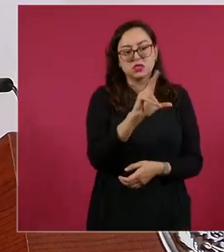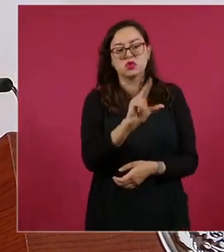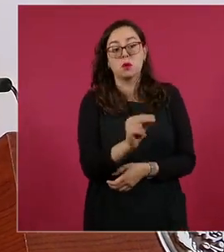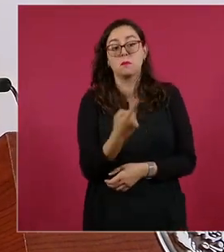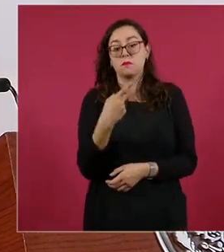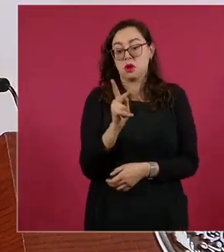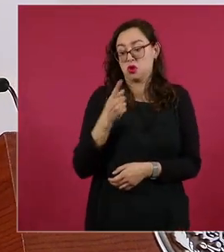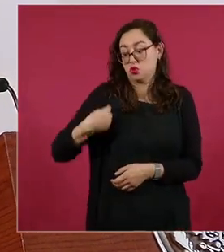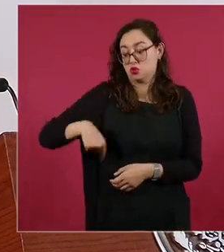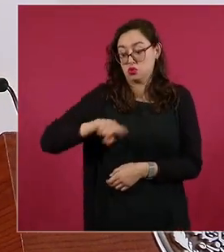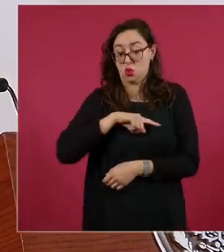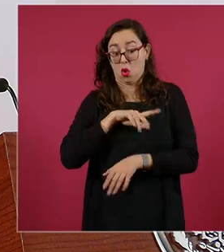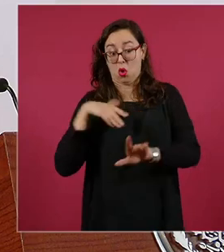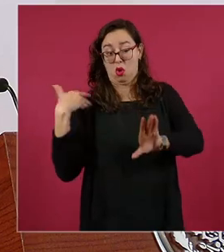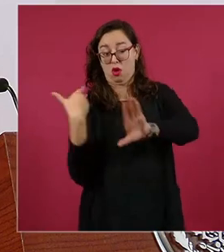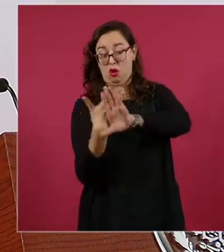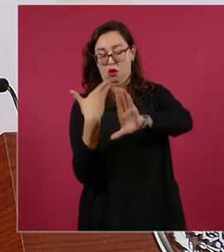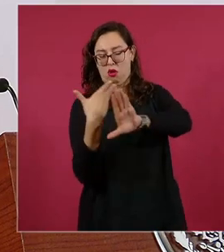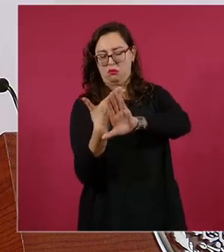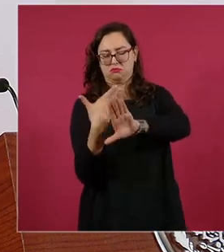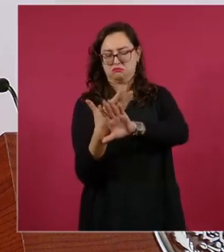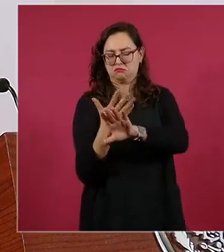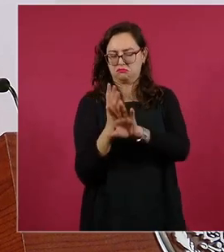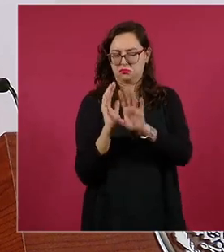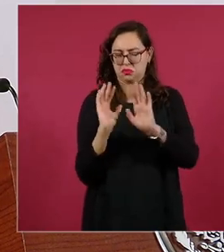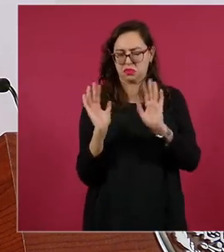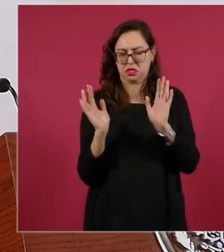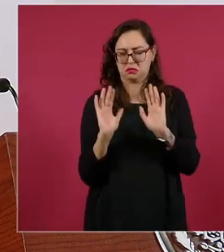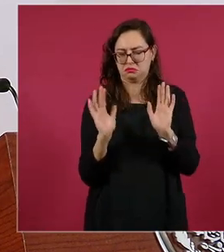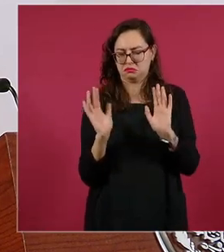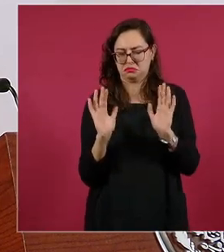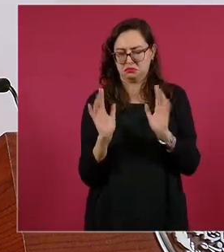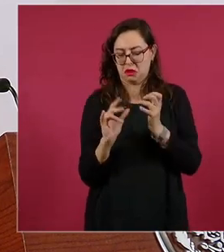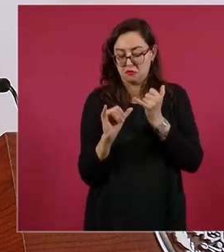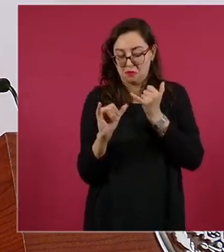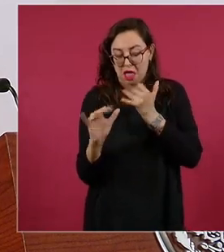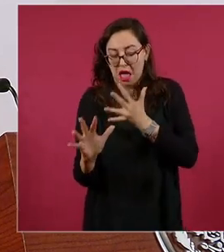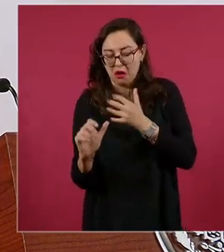pisar el el acelerador del fraude